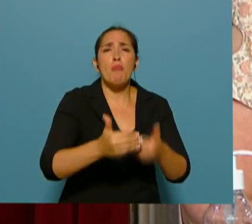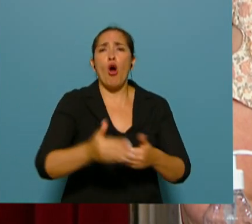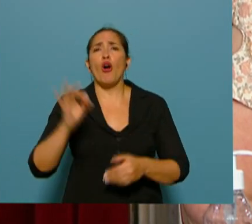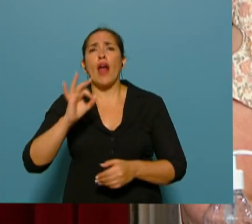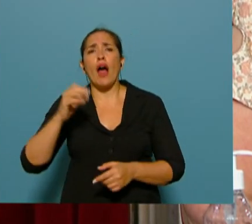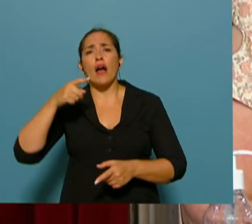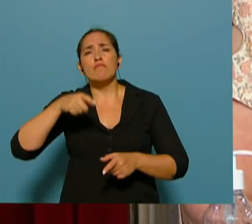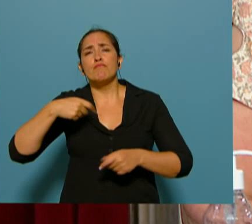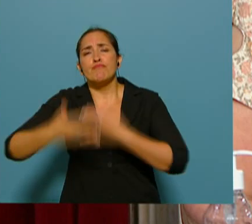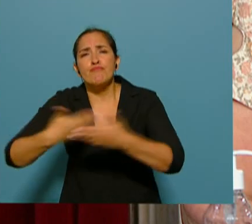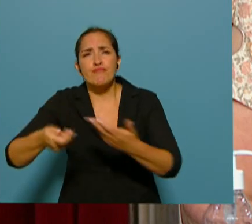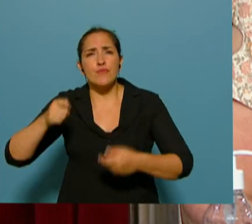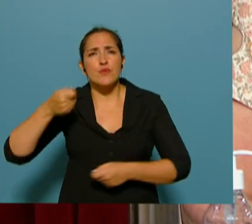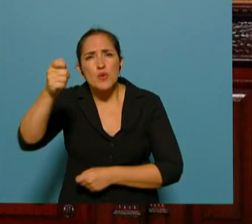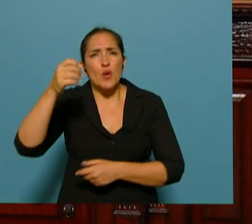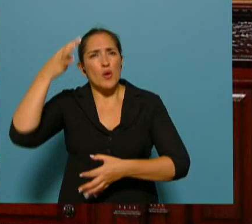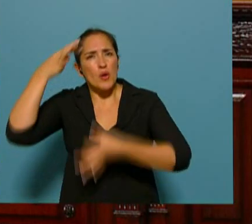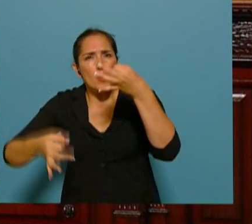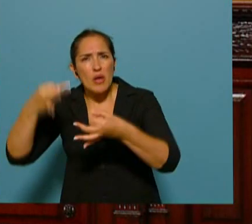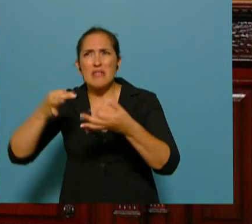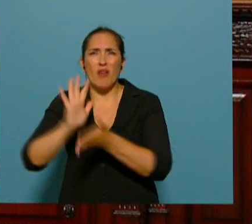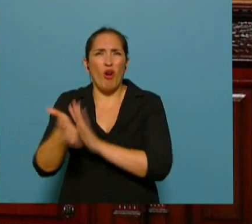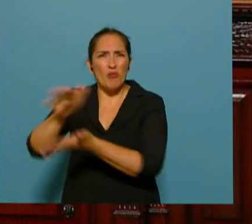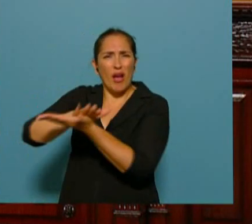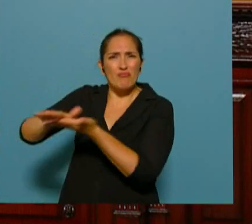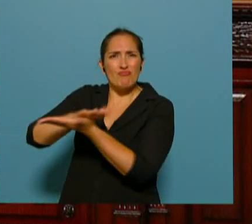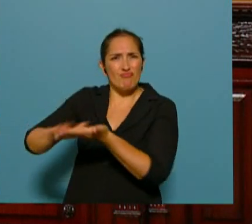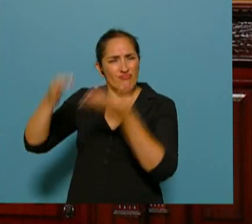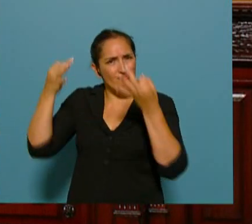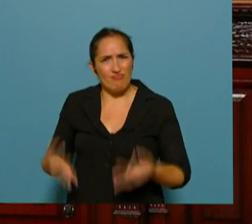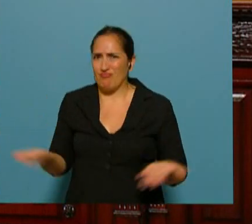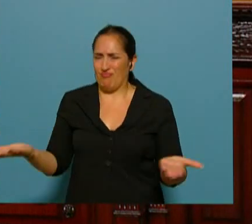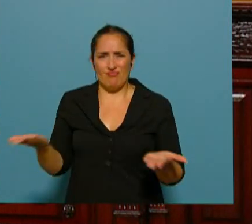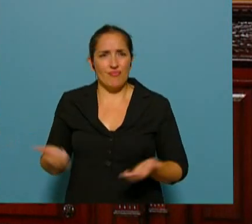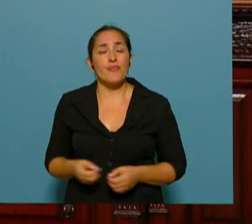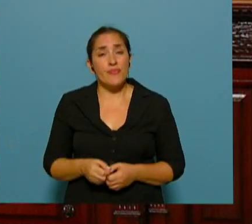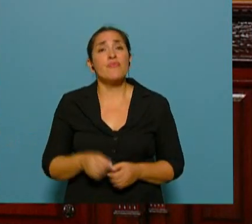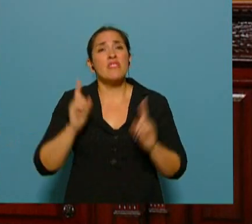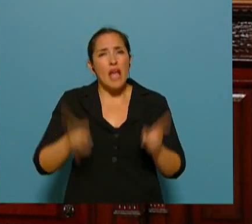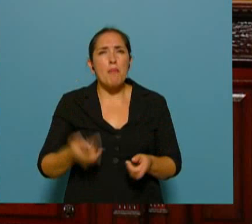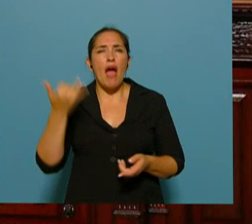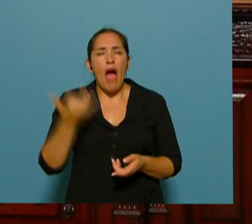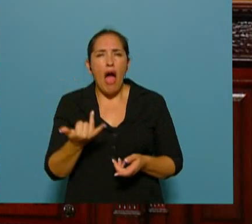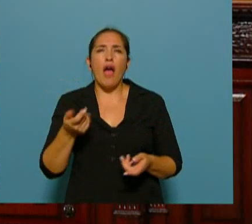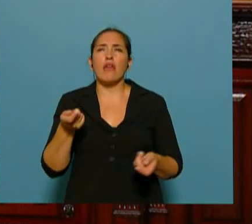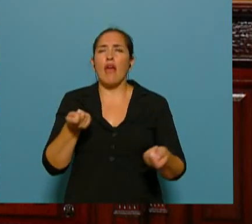de procesos judiciales que afianzan el clima de impunidad. Padecemos la